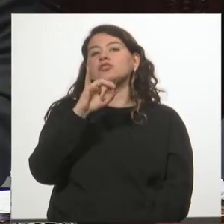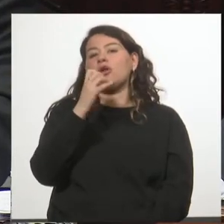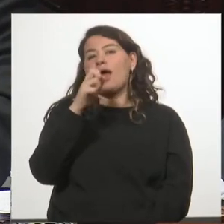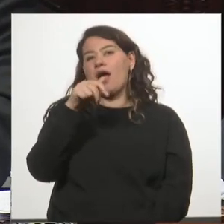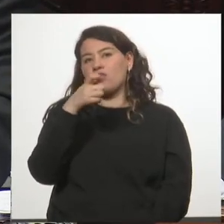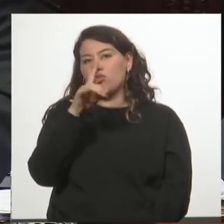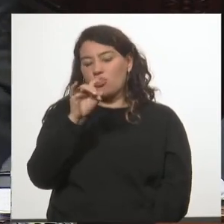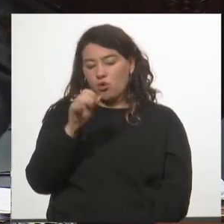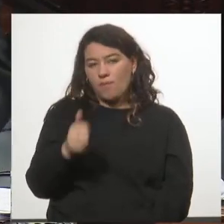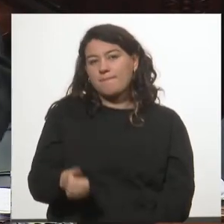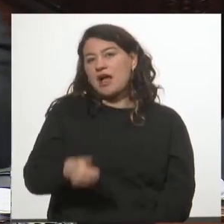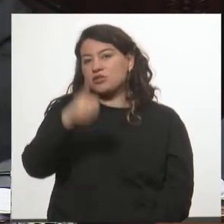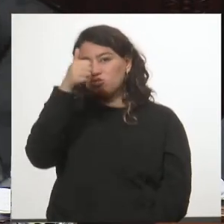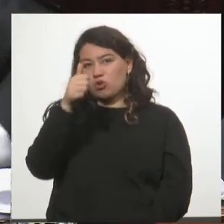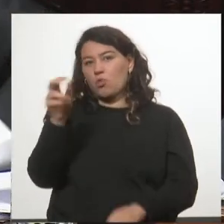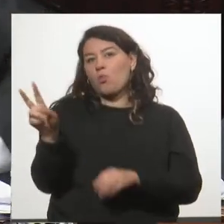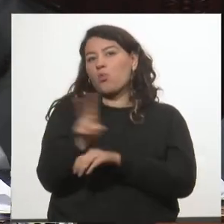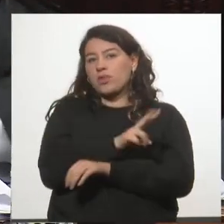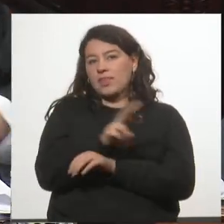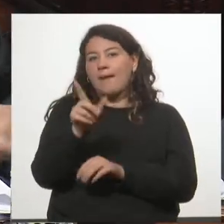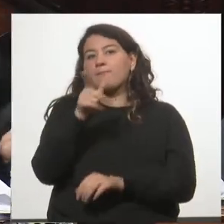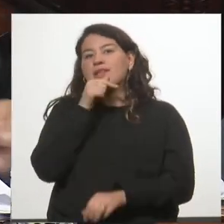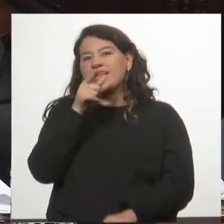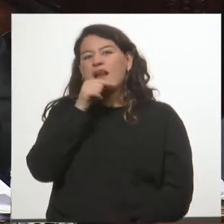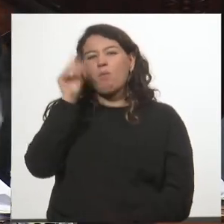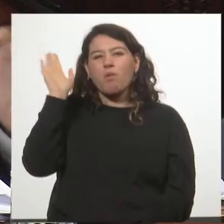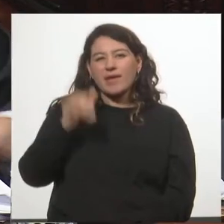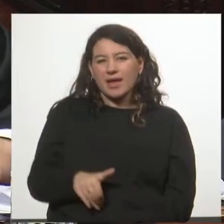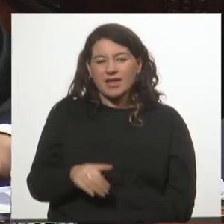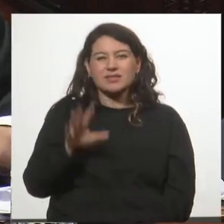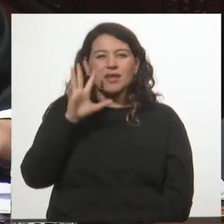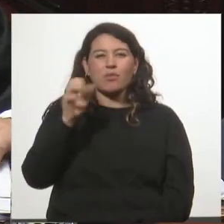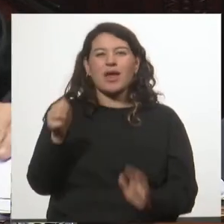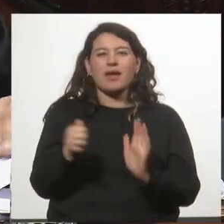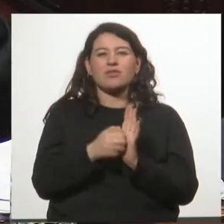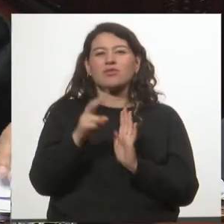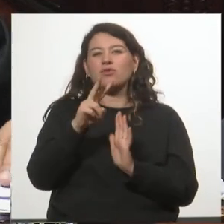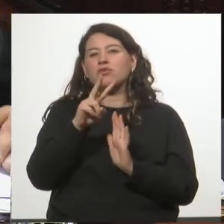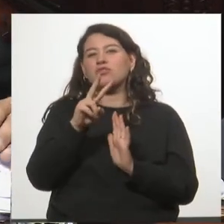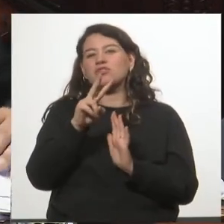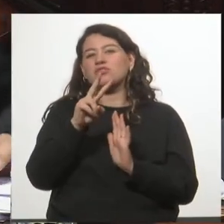artículo 202 recuerda en el 202